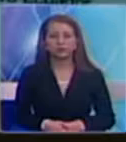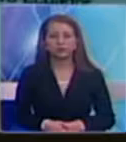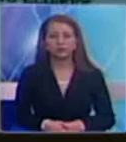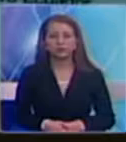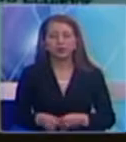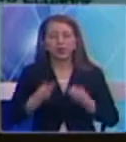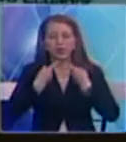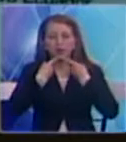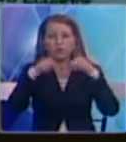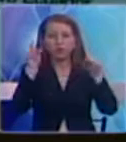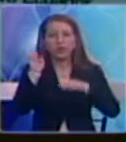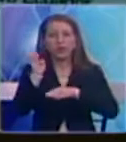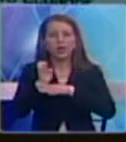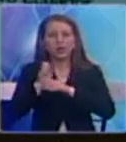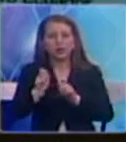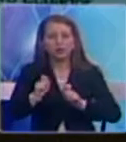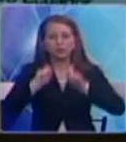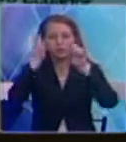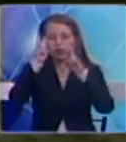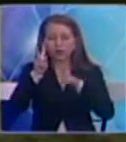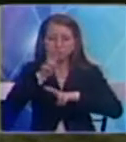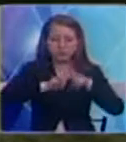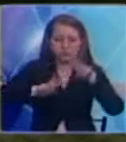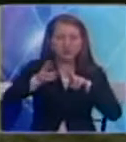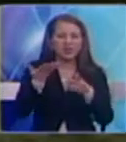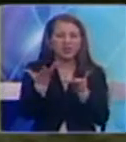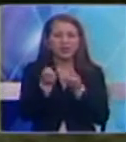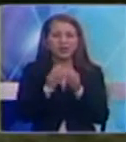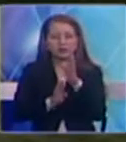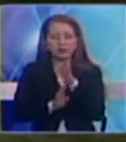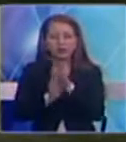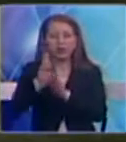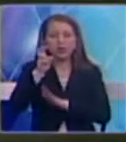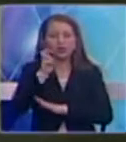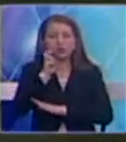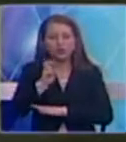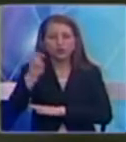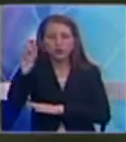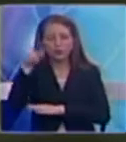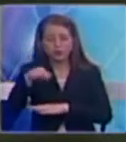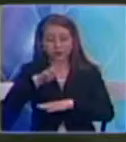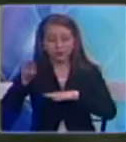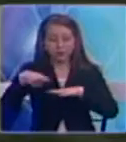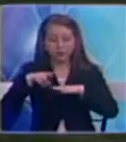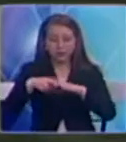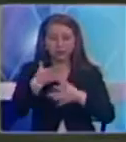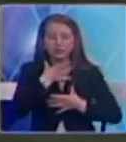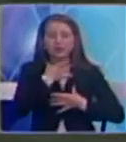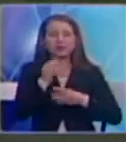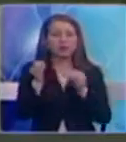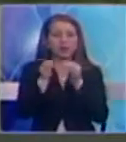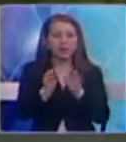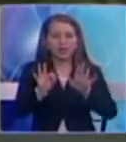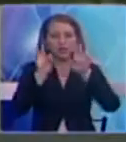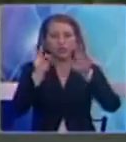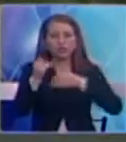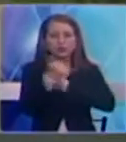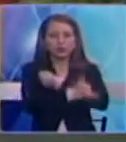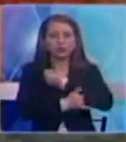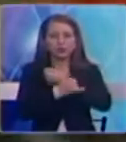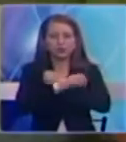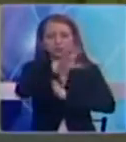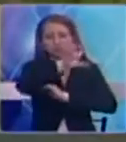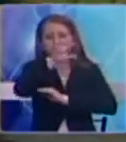La campaña Ecuador Descubre y Explora, que busca incrementar el turismo nacional y promocionar sus atractivos en más de 8 países,